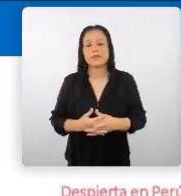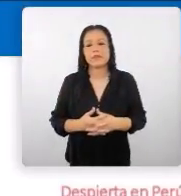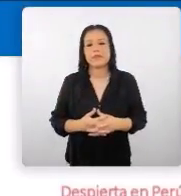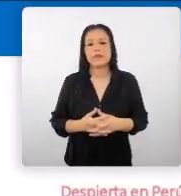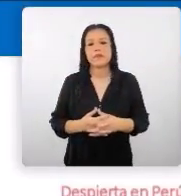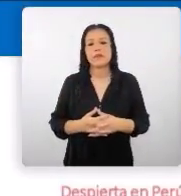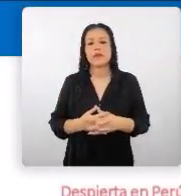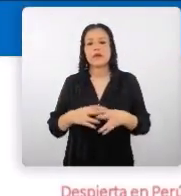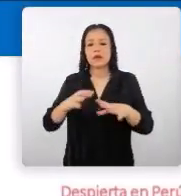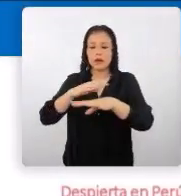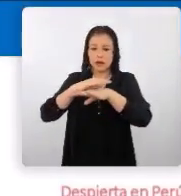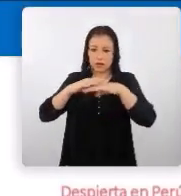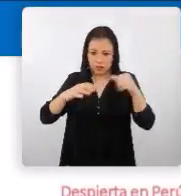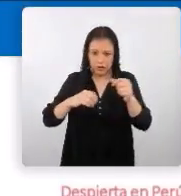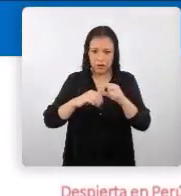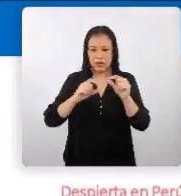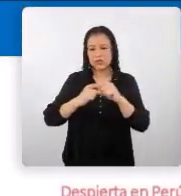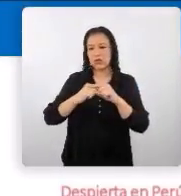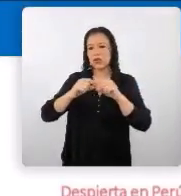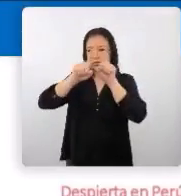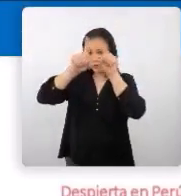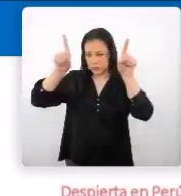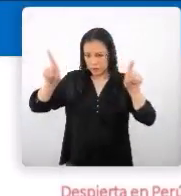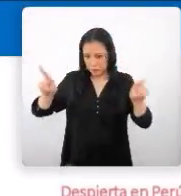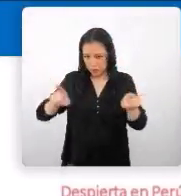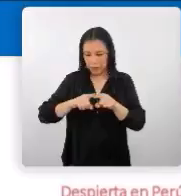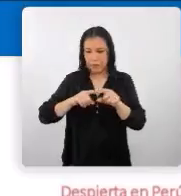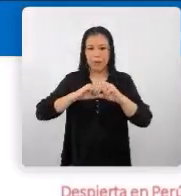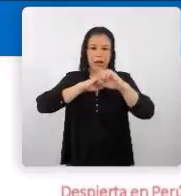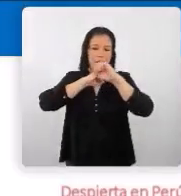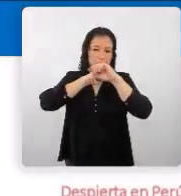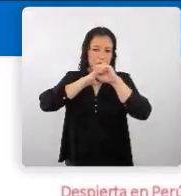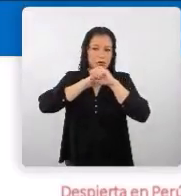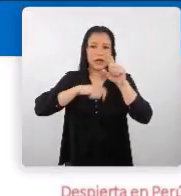exteriores, ¿no? Que son los paneles publicitarios en las ciudades a las cuales